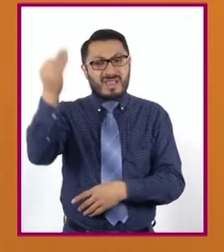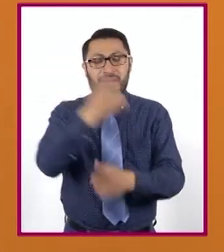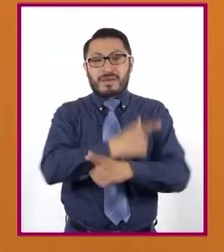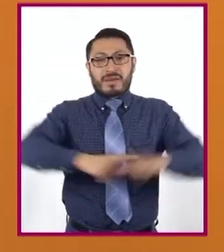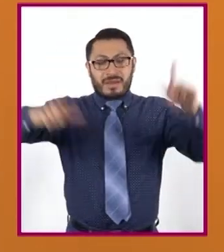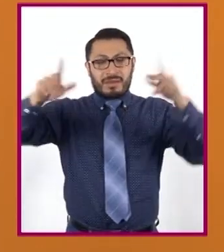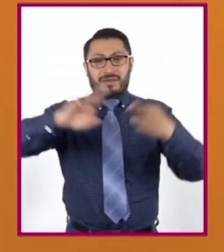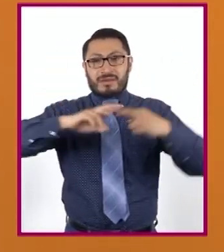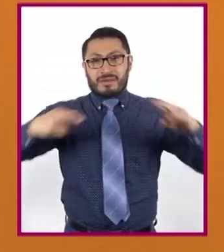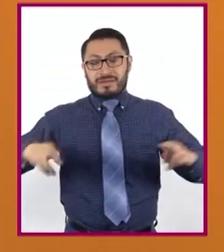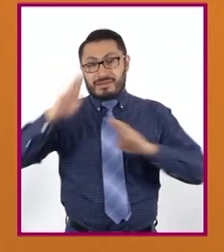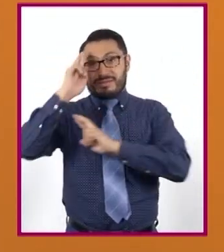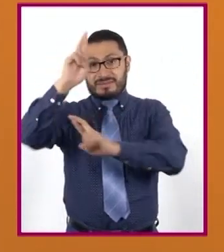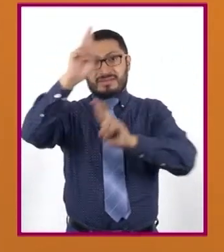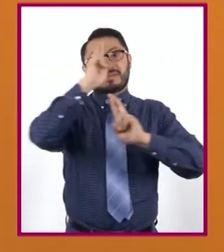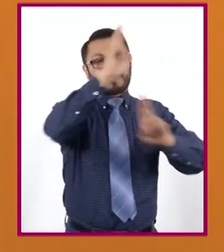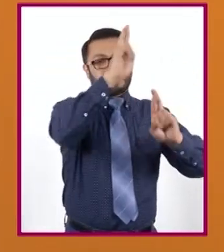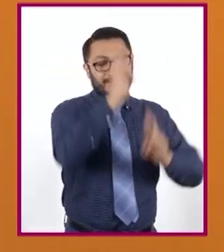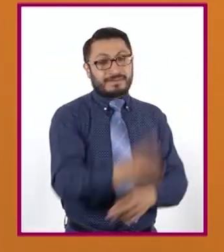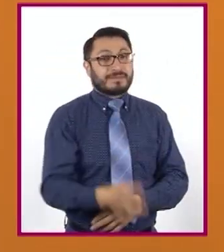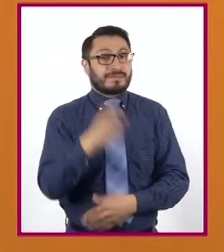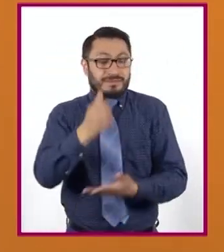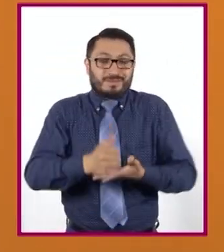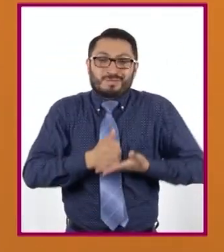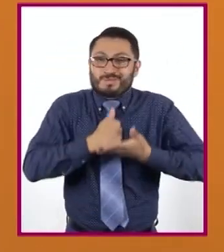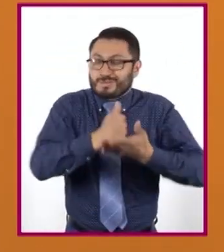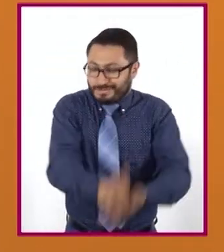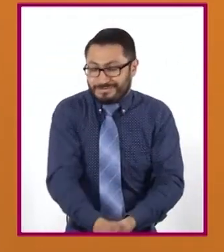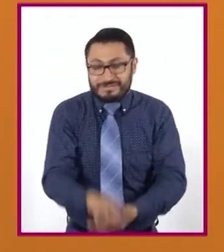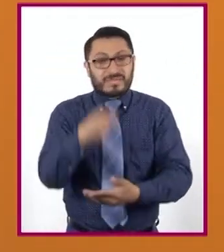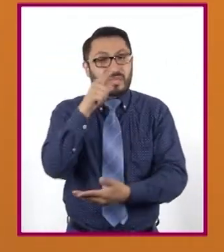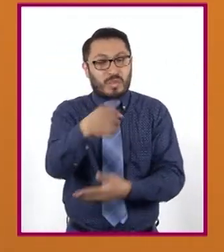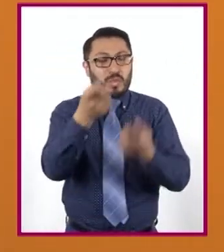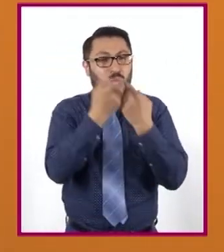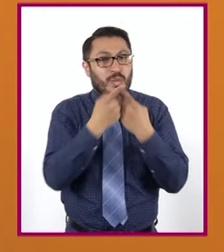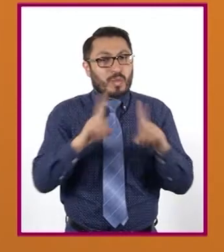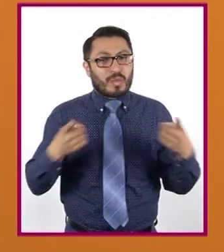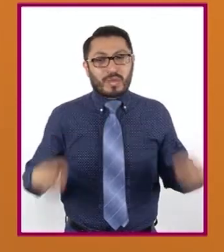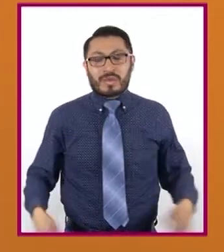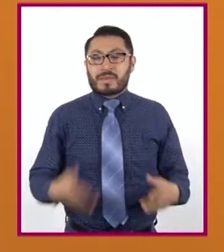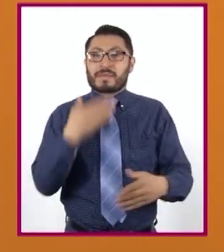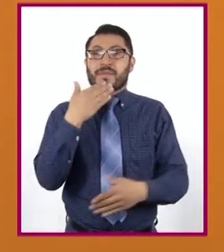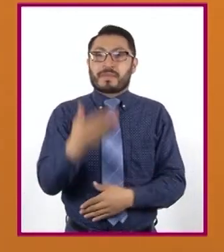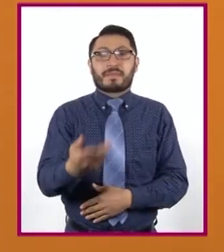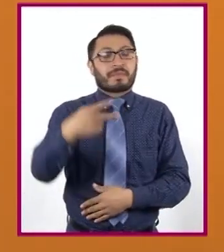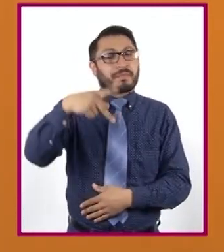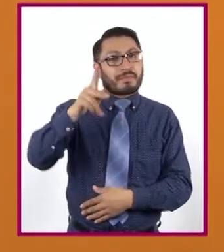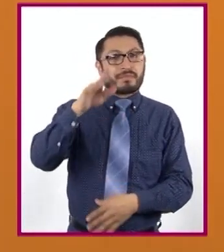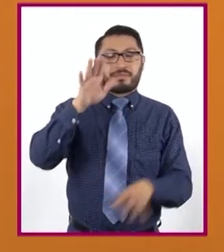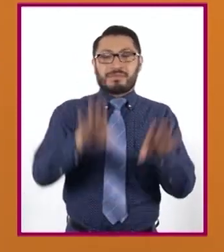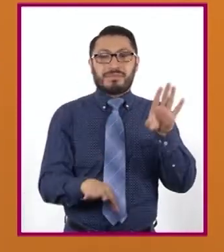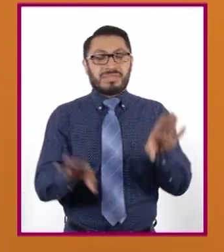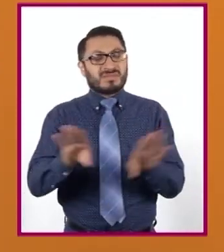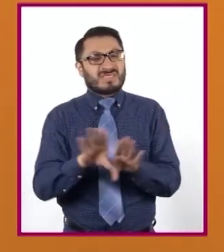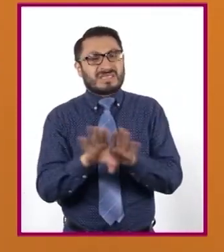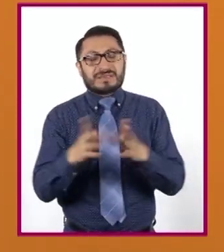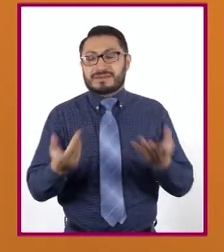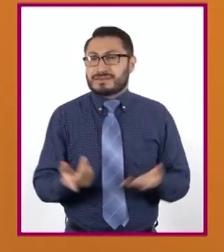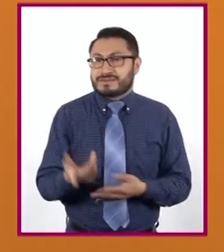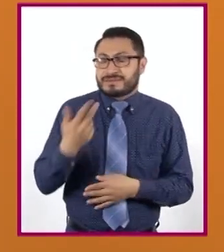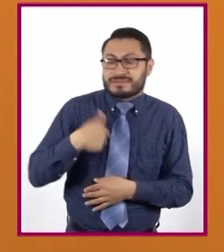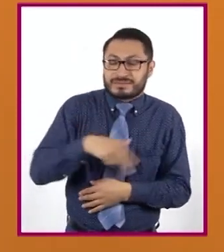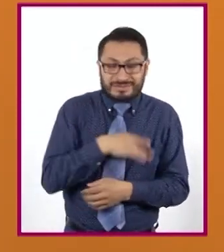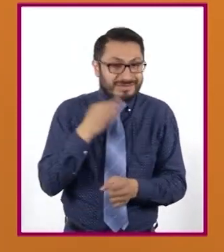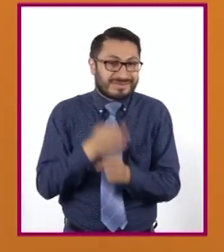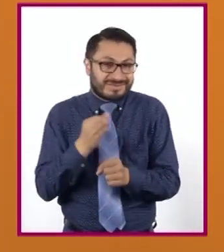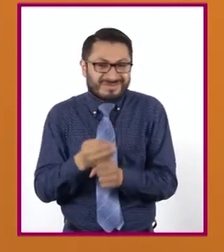establezcan relaciones de respeto. Esto ayuda a su desarrollo integral. Aunque en momentos como el que estamos